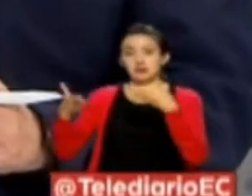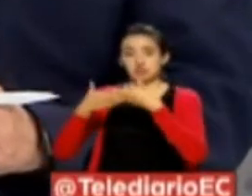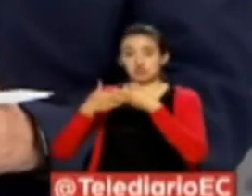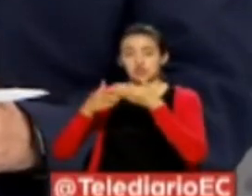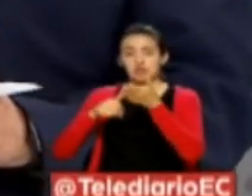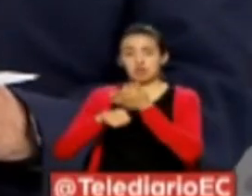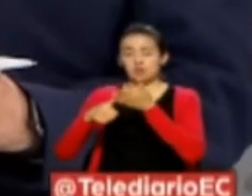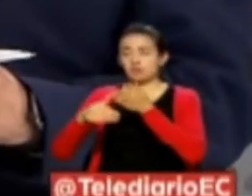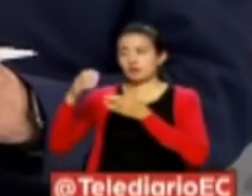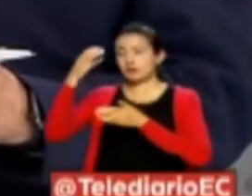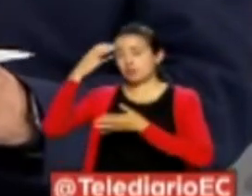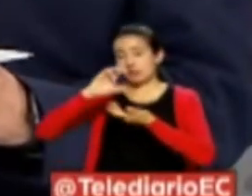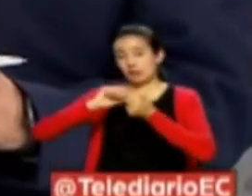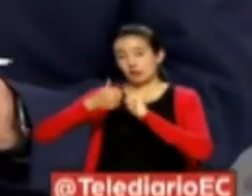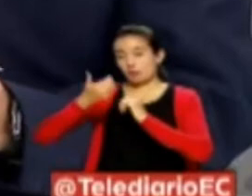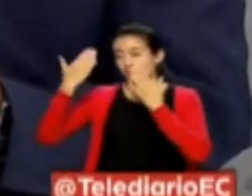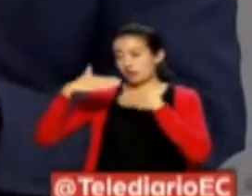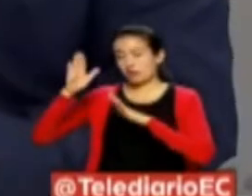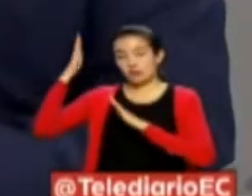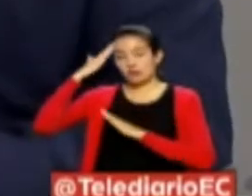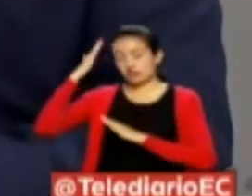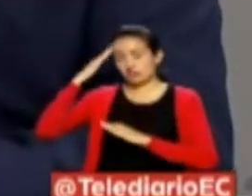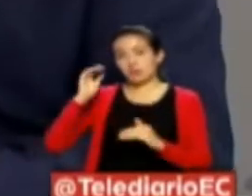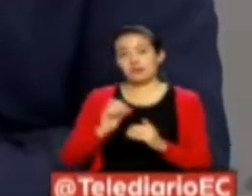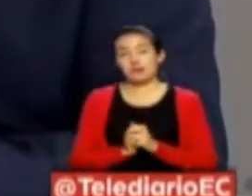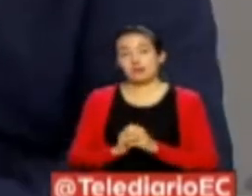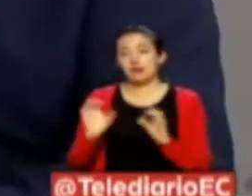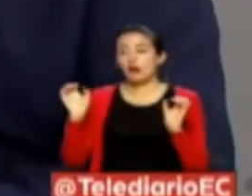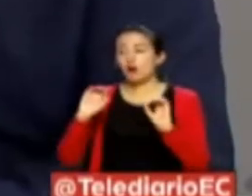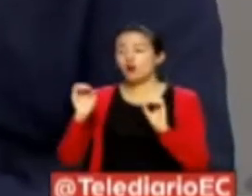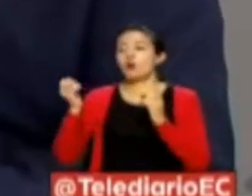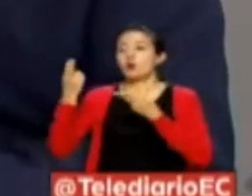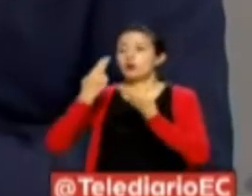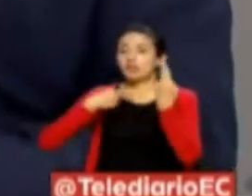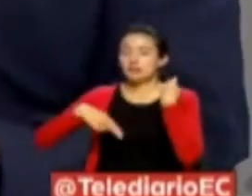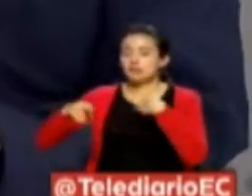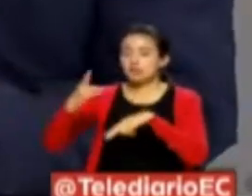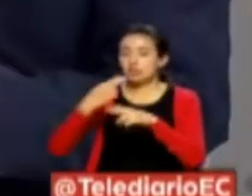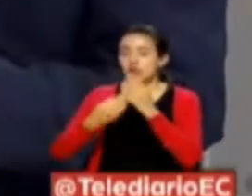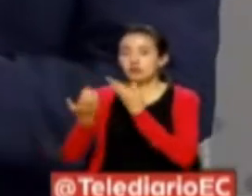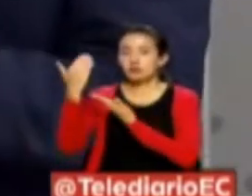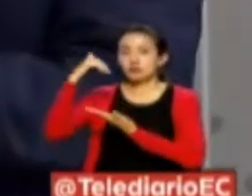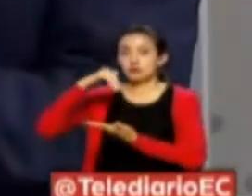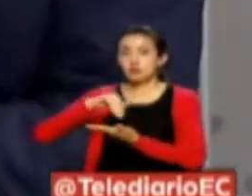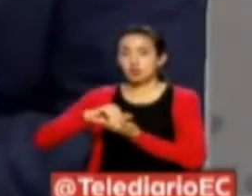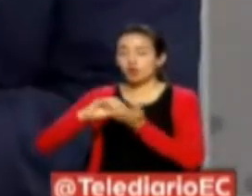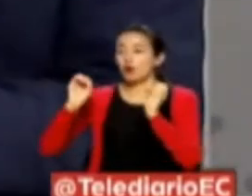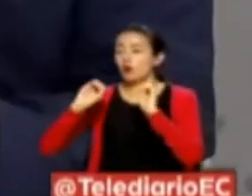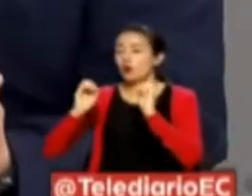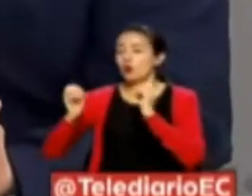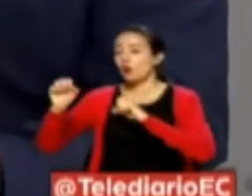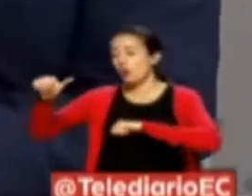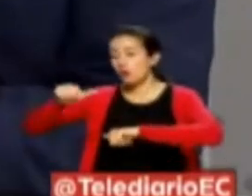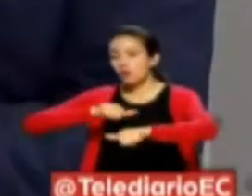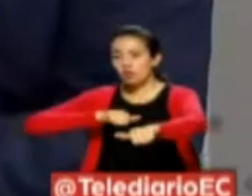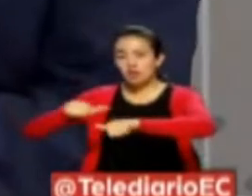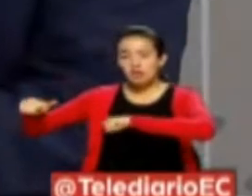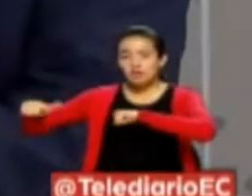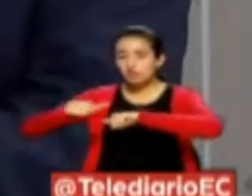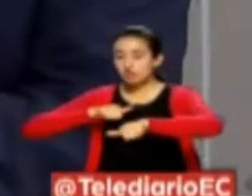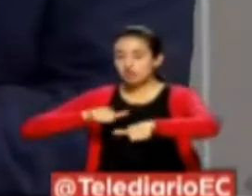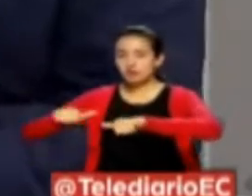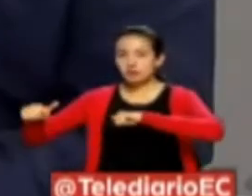una línea una línea de negocio entendemos una línea de gestión administrativa